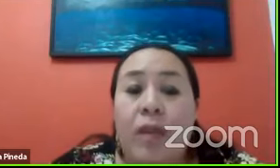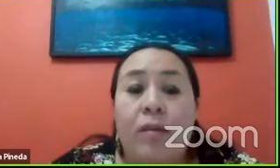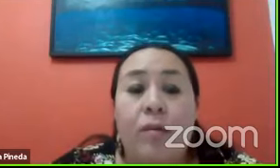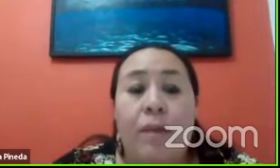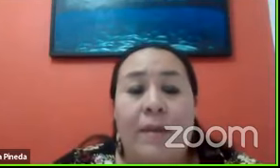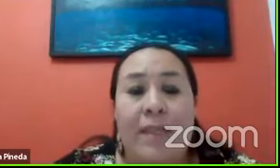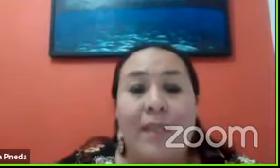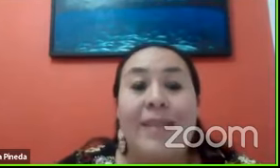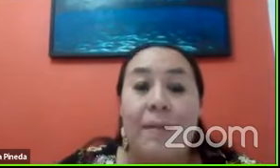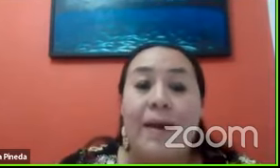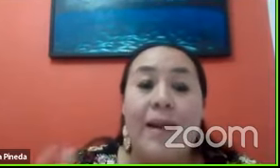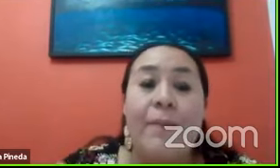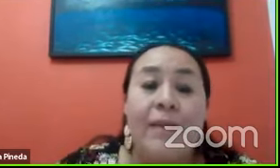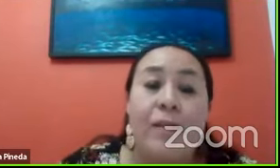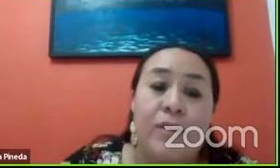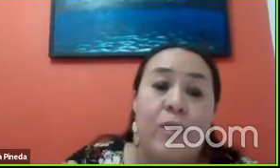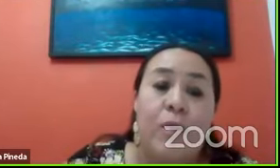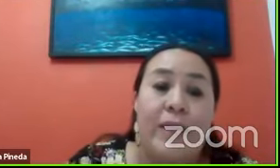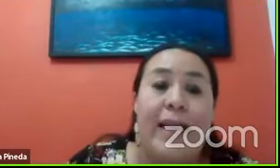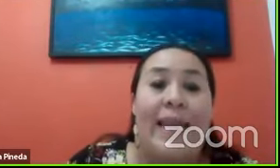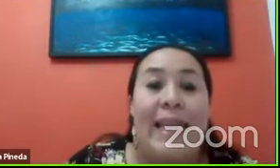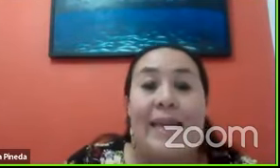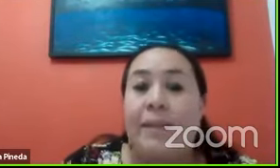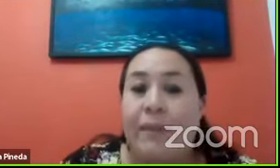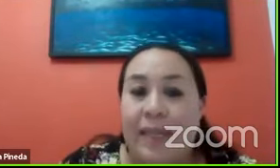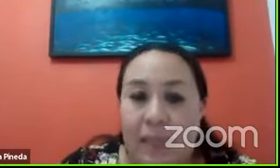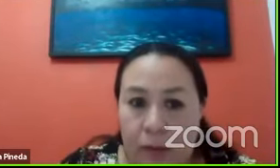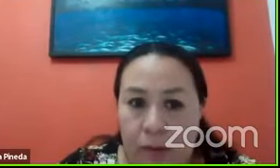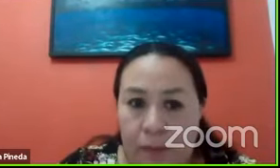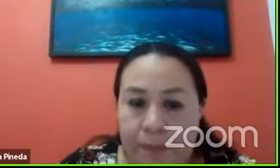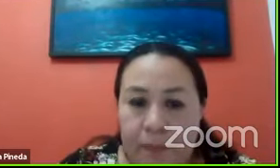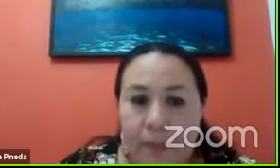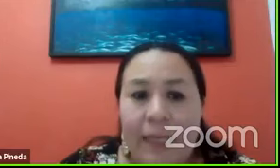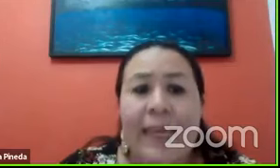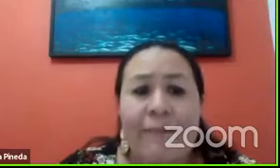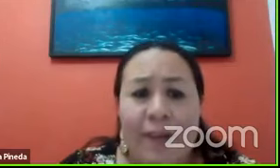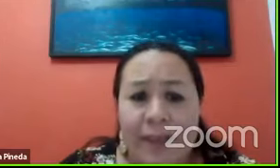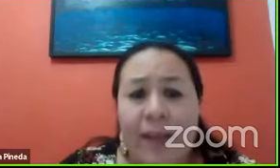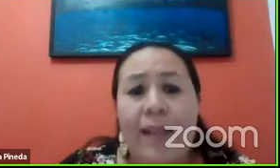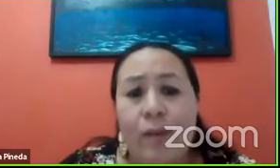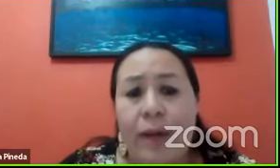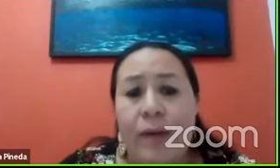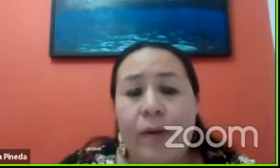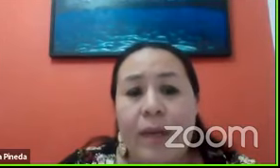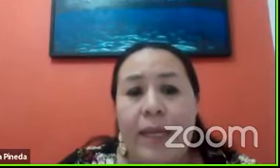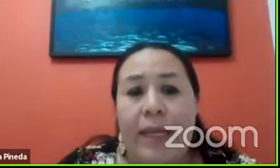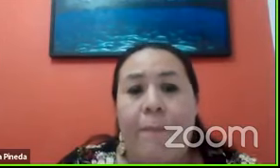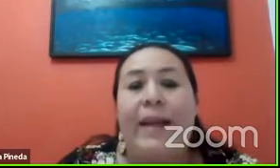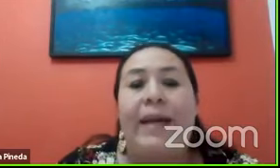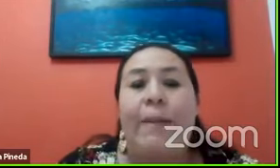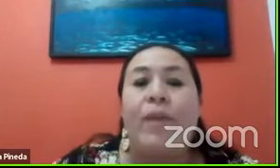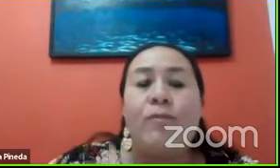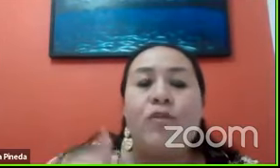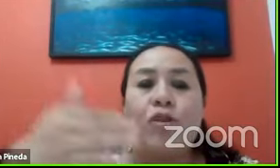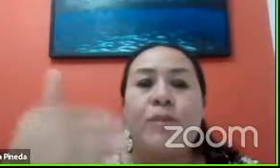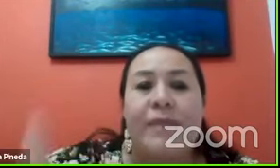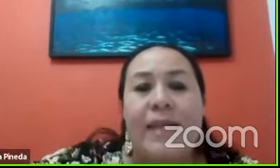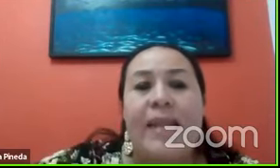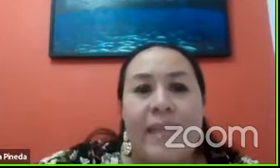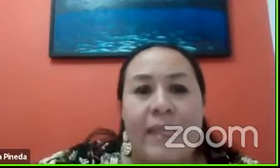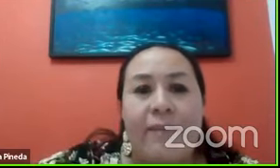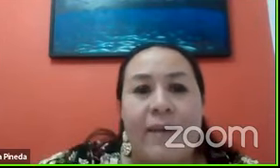el contacto con el paciente, trabajar la parte neuropsicológica y la aceptación, enfrentar el duelo para que podamos